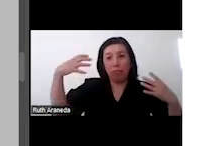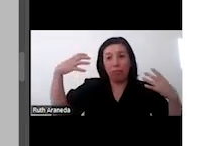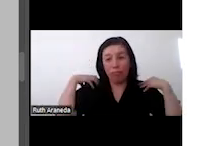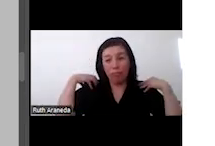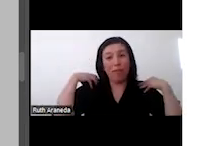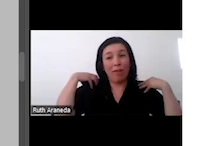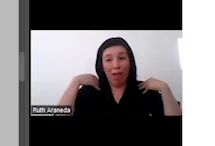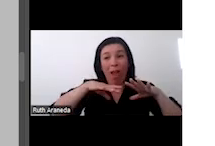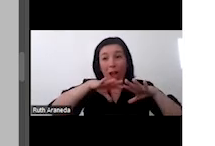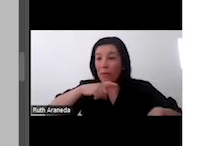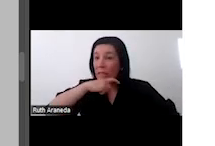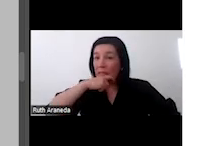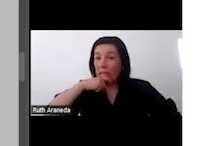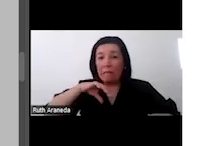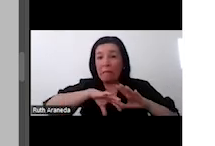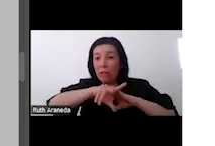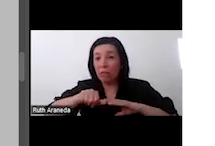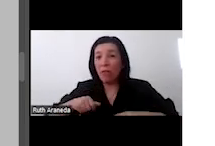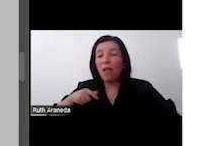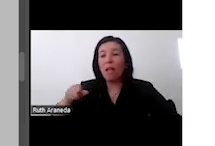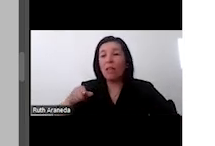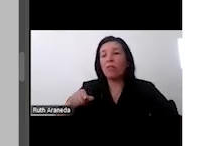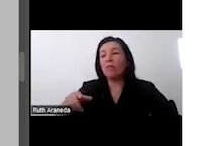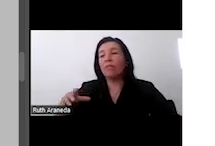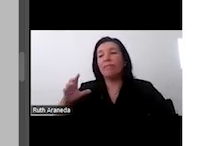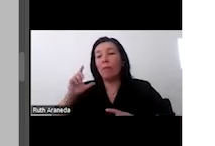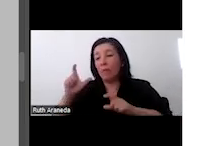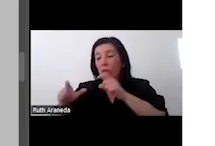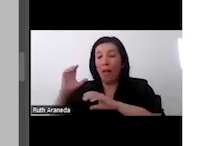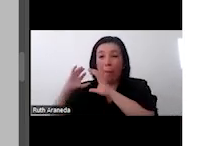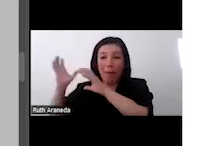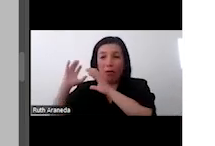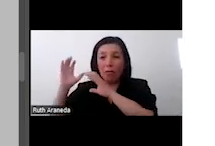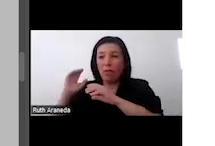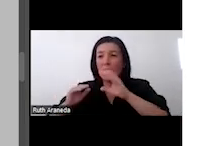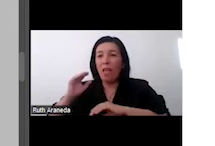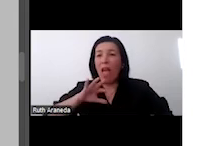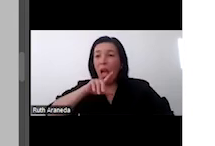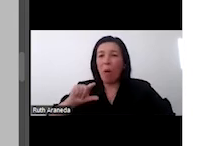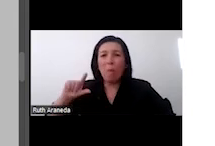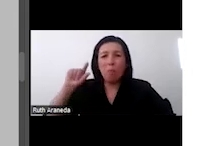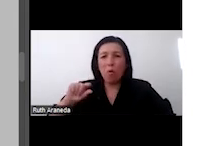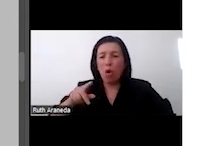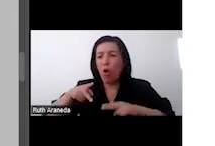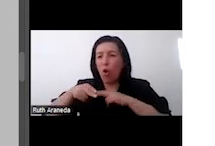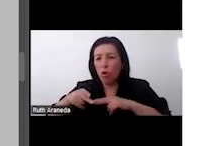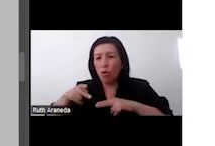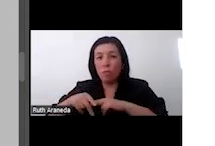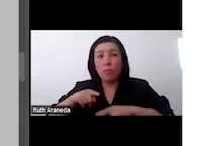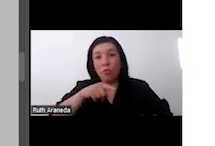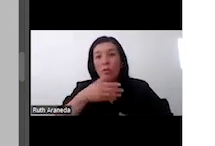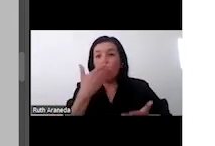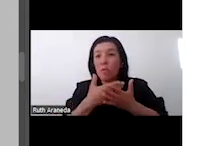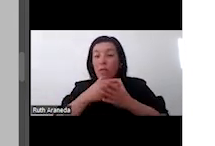allá. Ellos tienen cortes de agua cada cierto tiempo. Entonces lo que hicieron es, se tomaron un pozo que es propiedad de Anglo